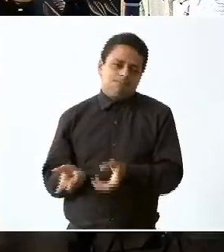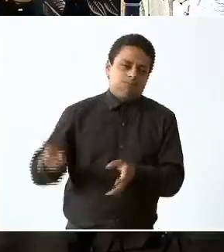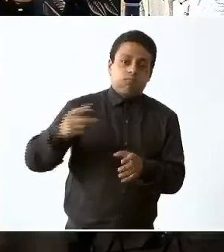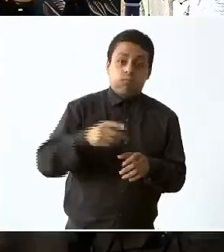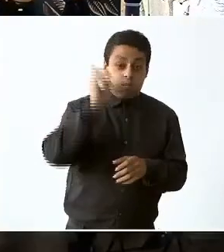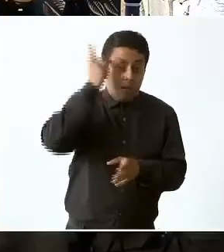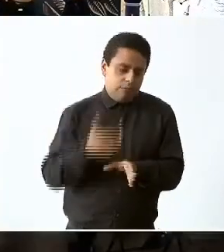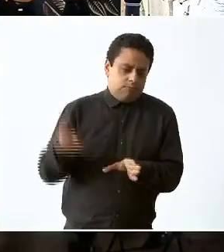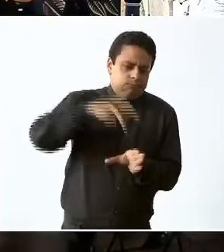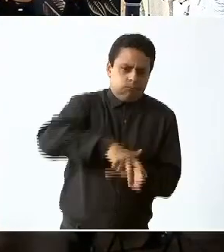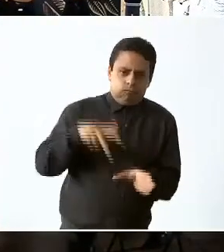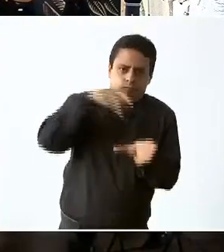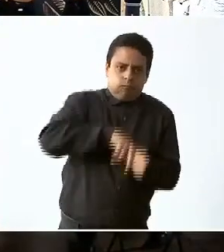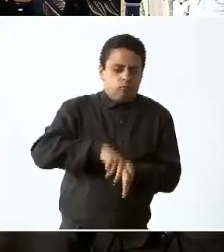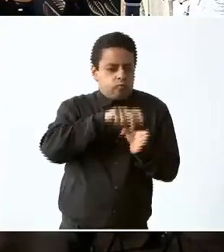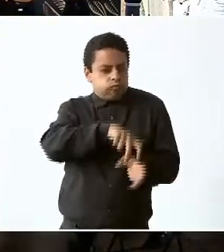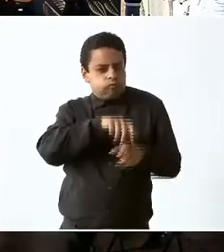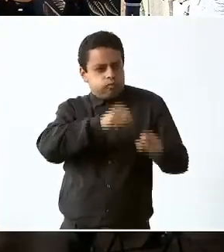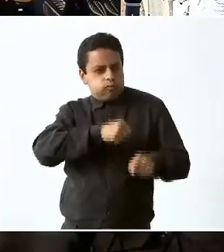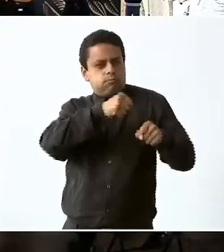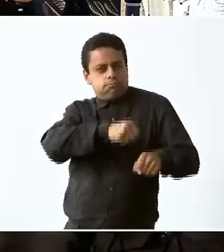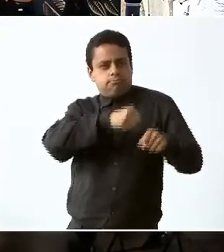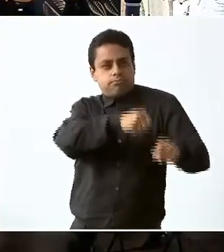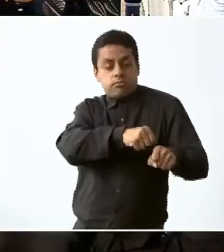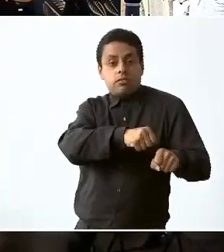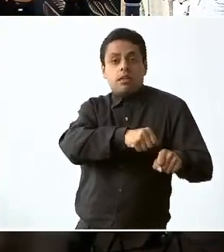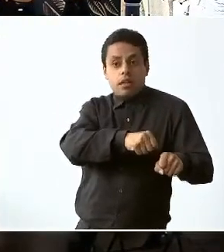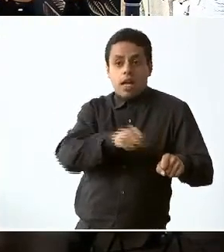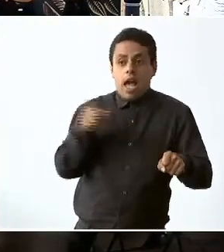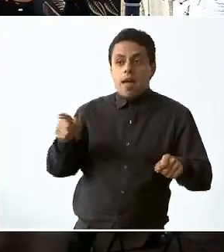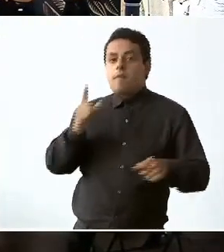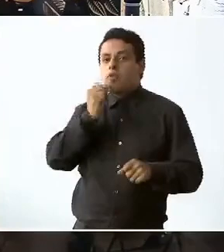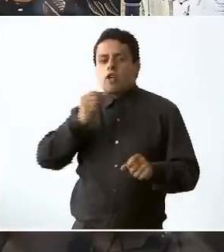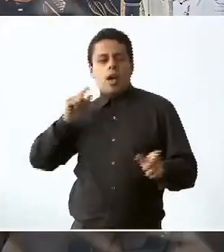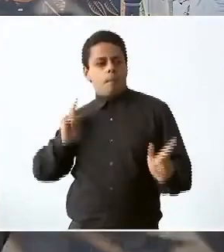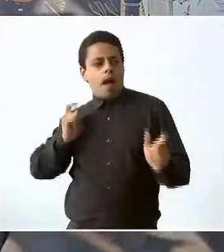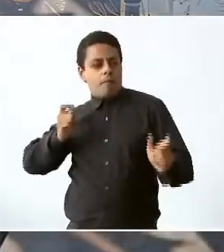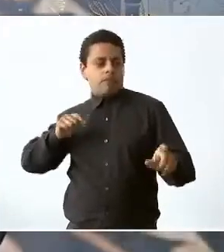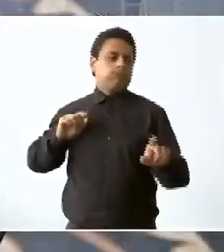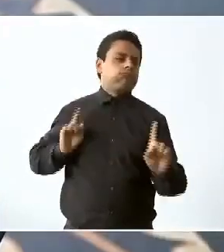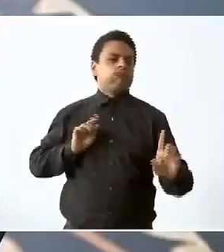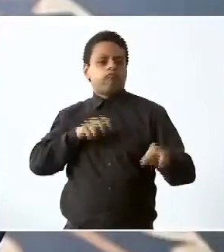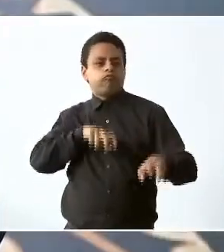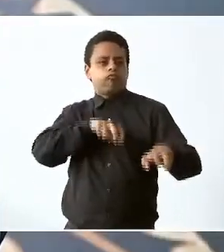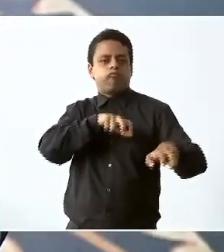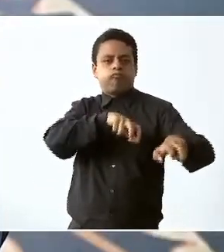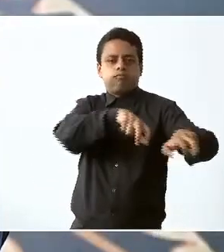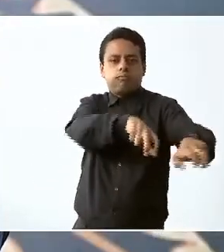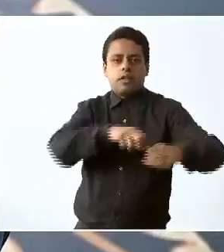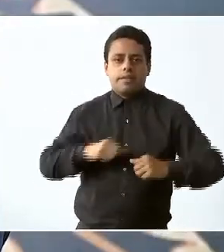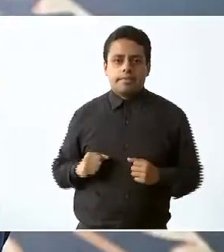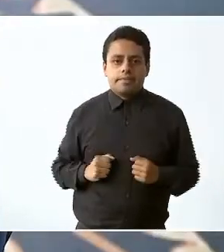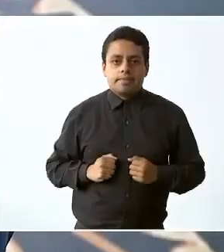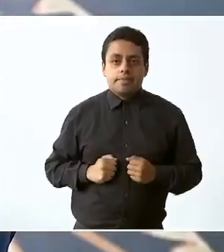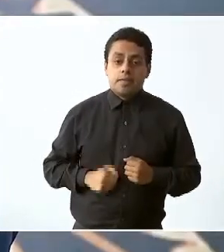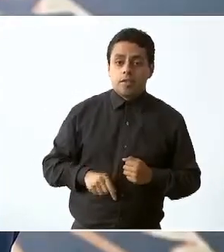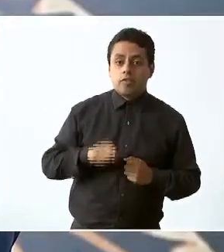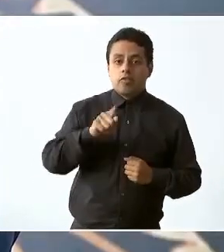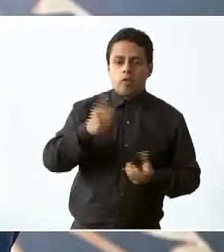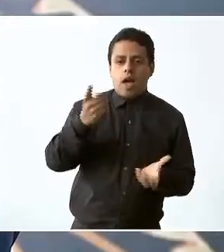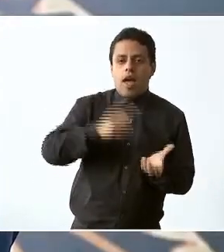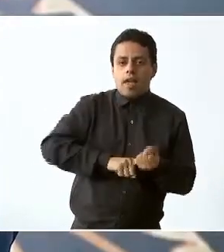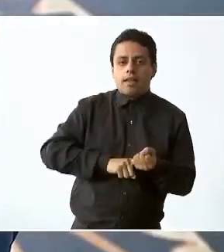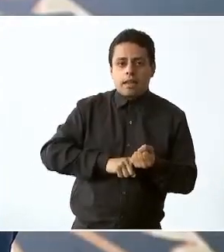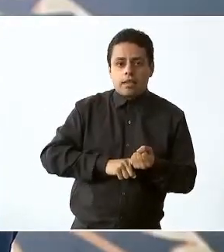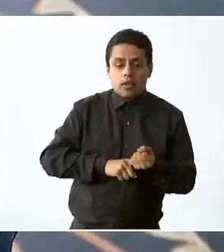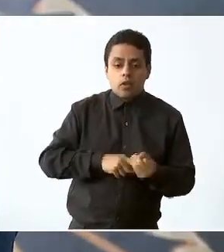un garañón y con matraca, y entre los tiros de la policía. Tus entrañas no niegan un asilo para